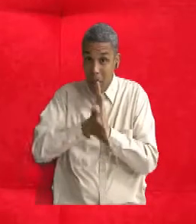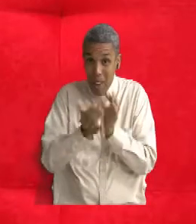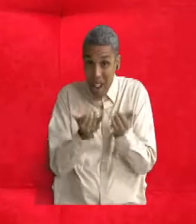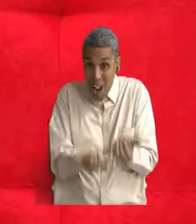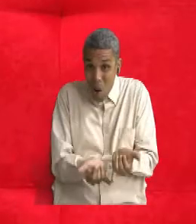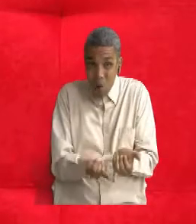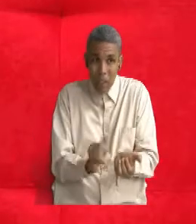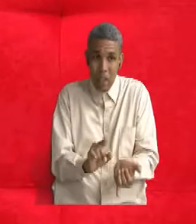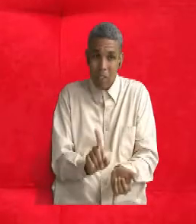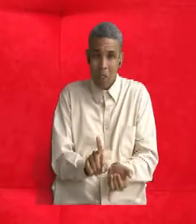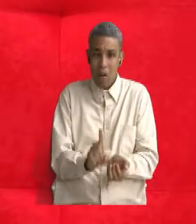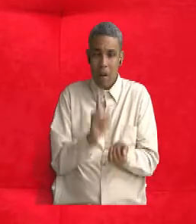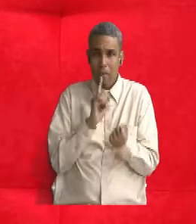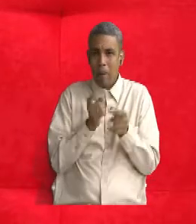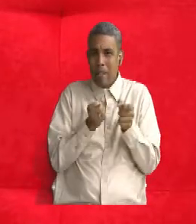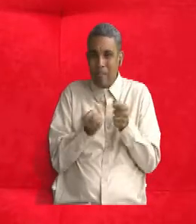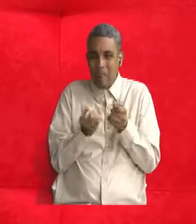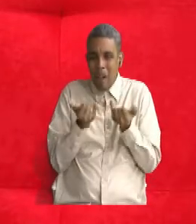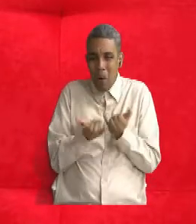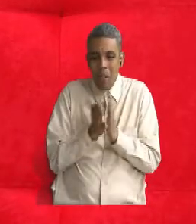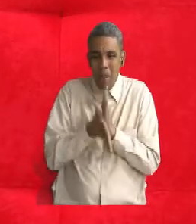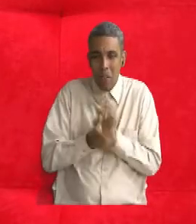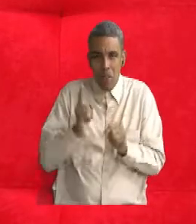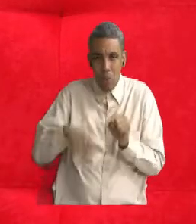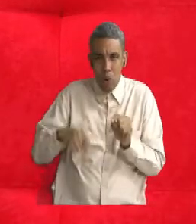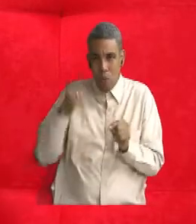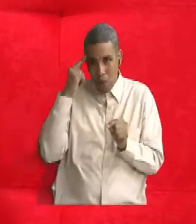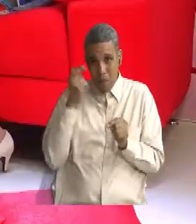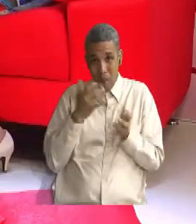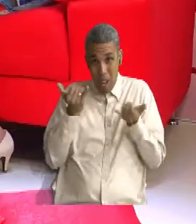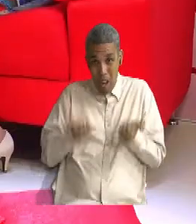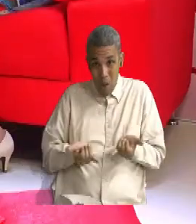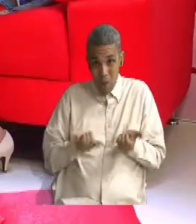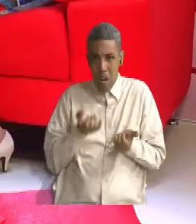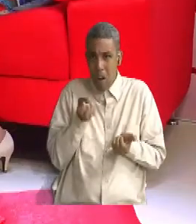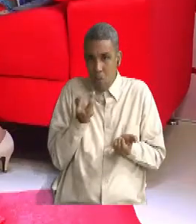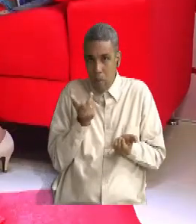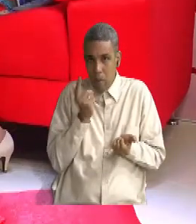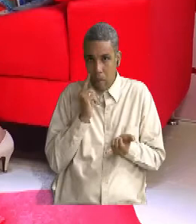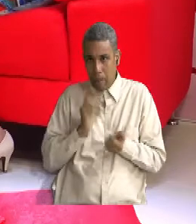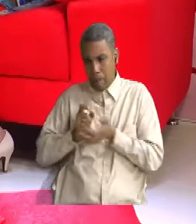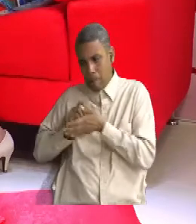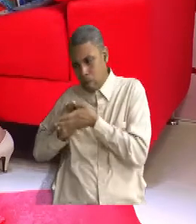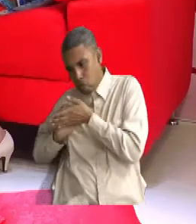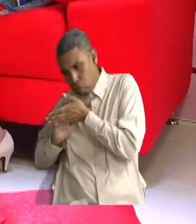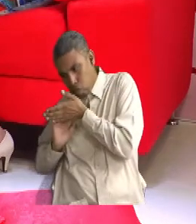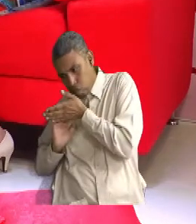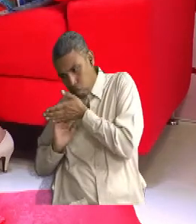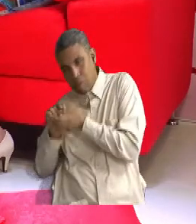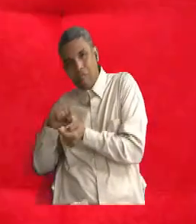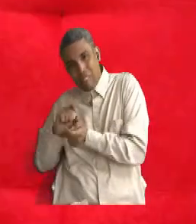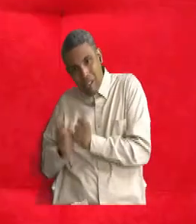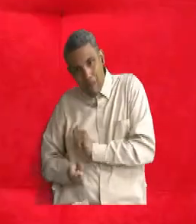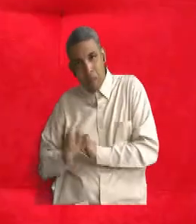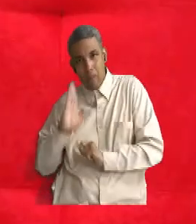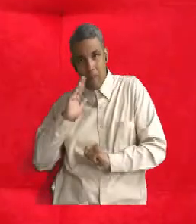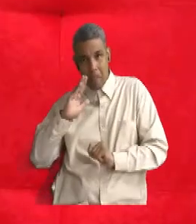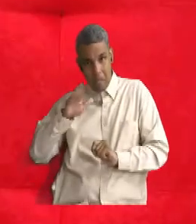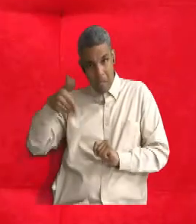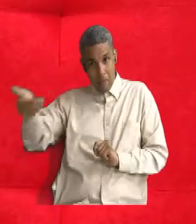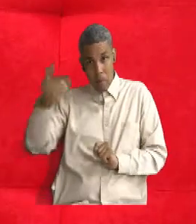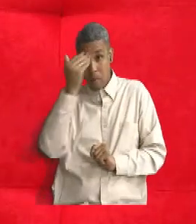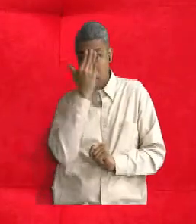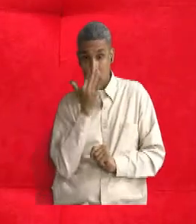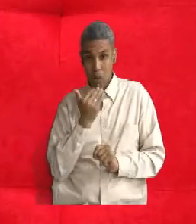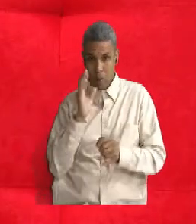se hizo un ajuste en el número, entonces pues no se los puedo brindar. Pero igual, la otra cosita que les quería contar, qué pena. Con respecto